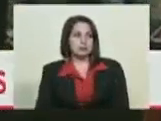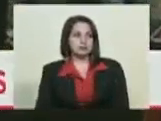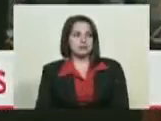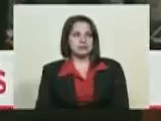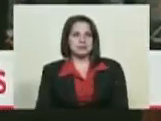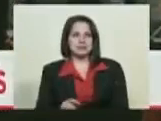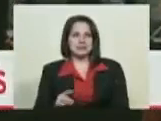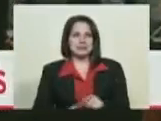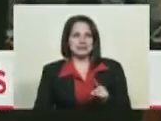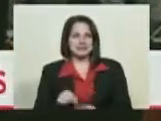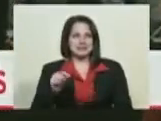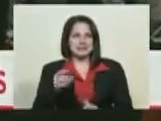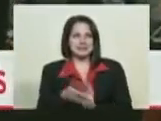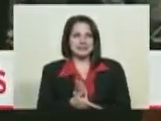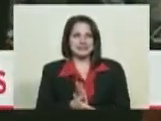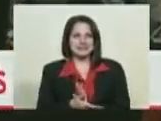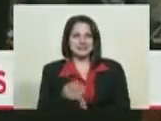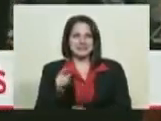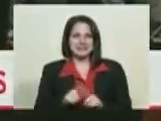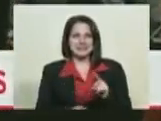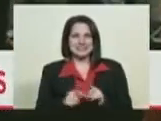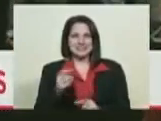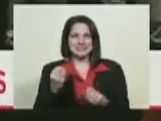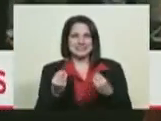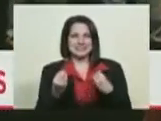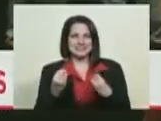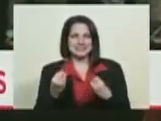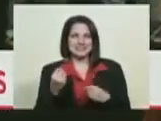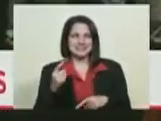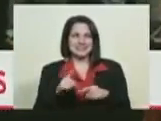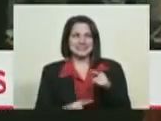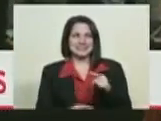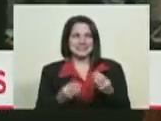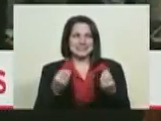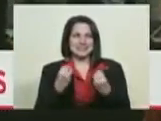El sistema electoral venezolano es un sistema ejemplar.